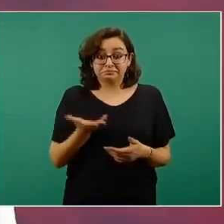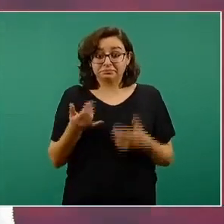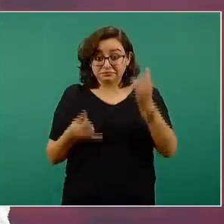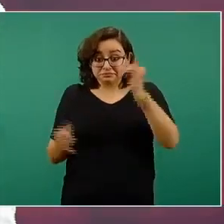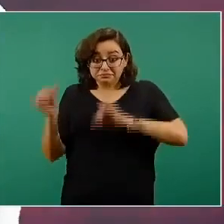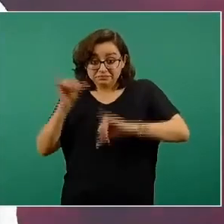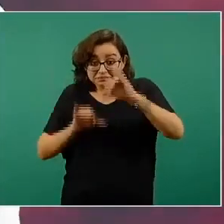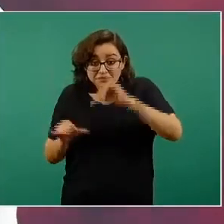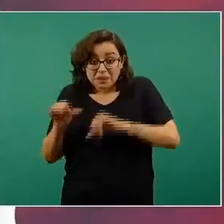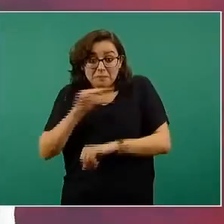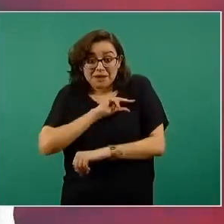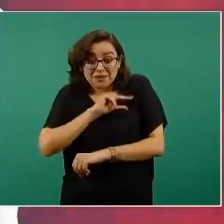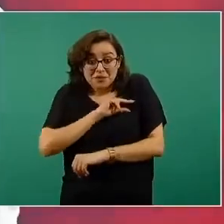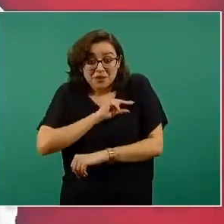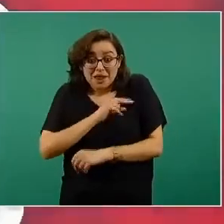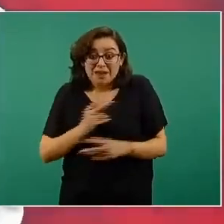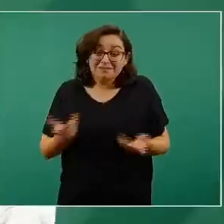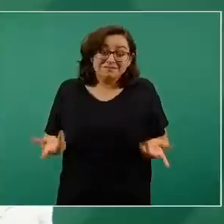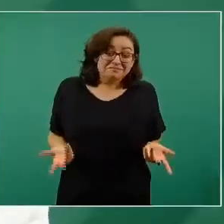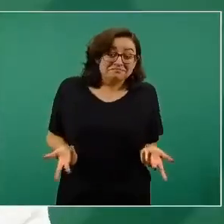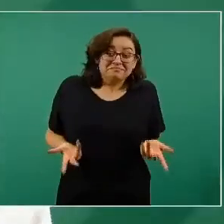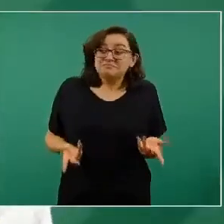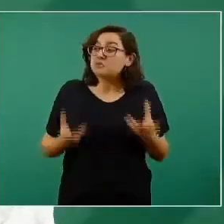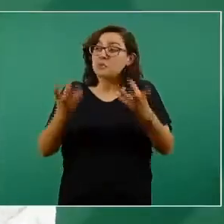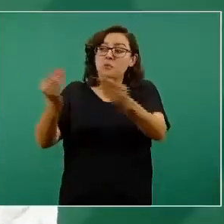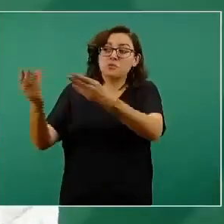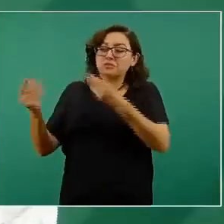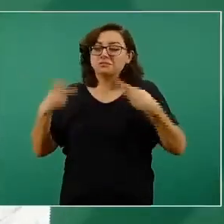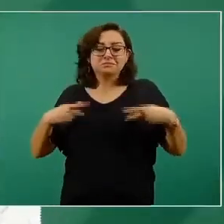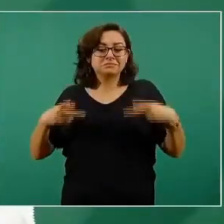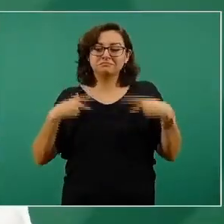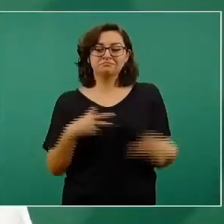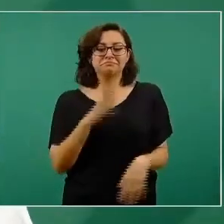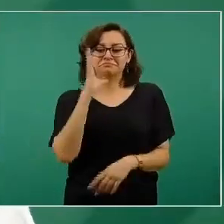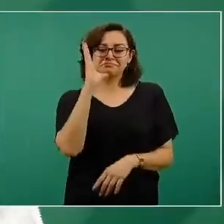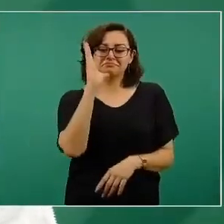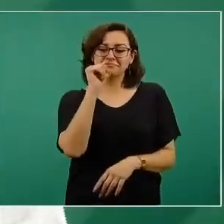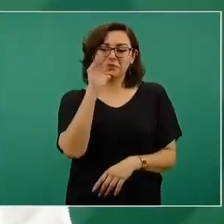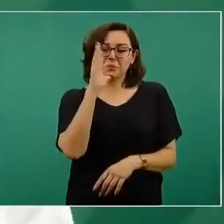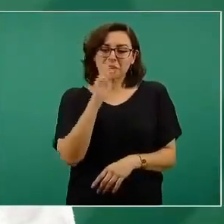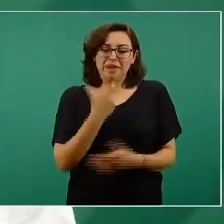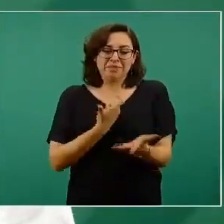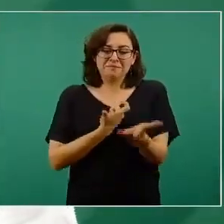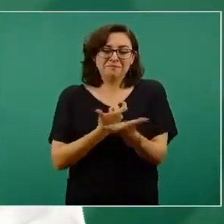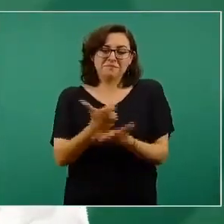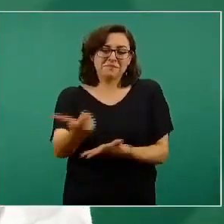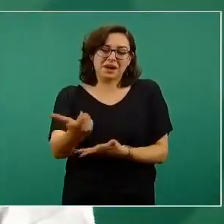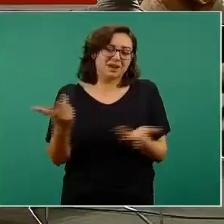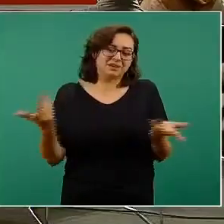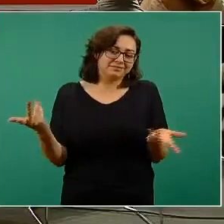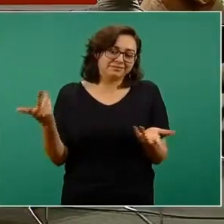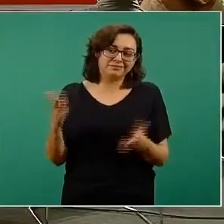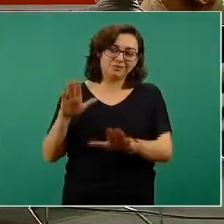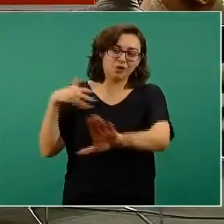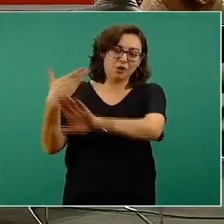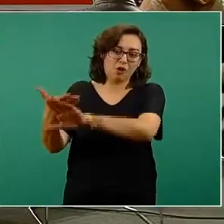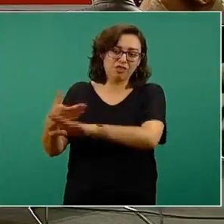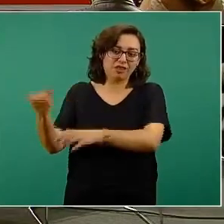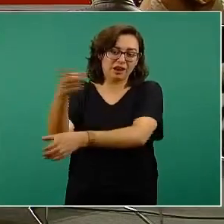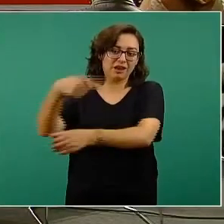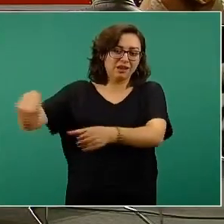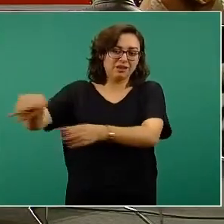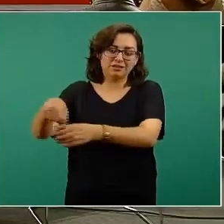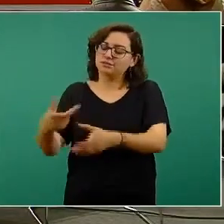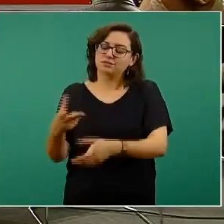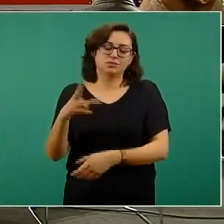privado, obviamente es una barrera para ciertos grupos sociales en su desfavor y